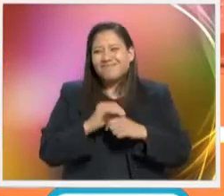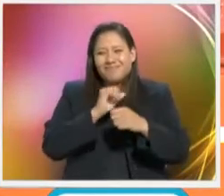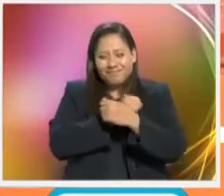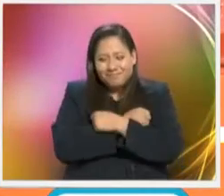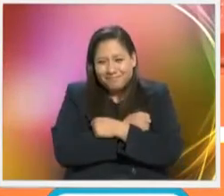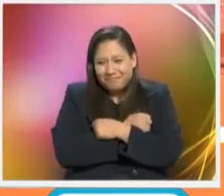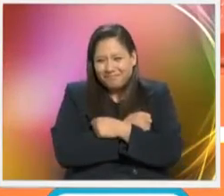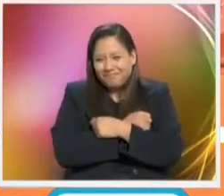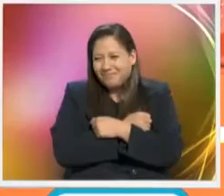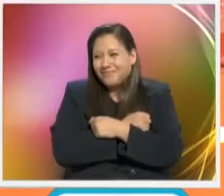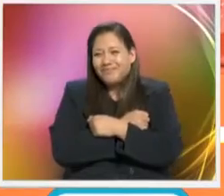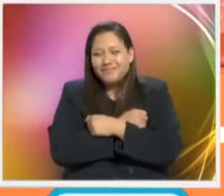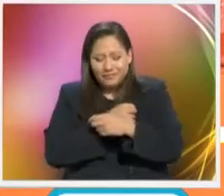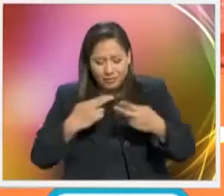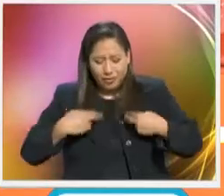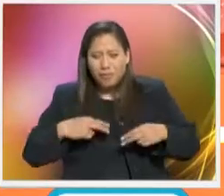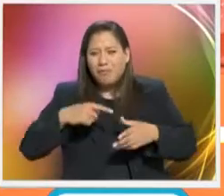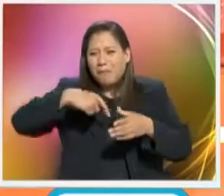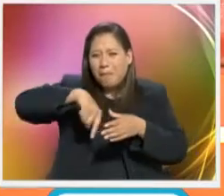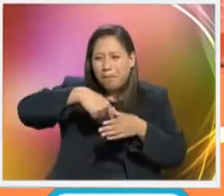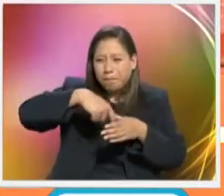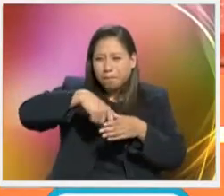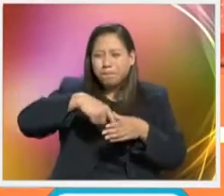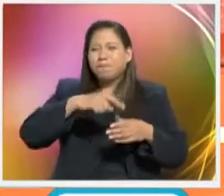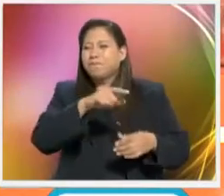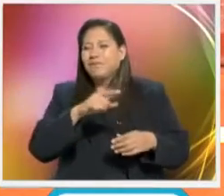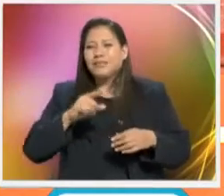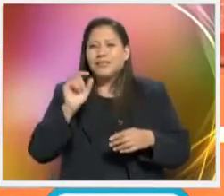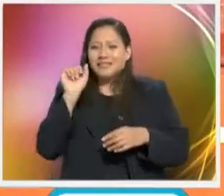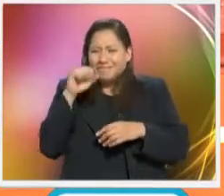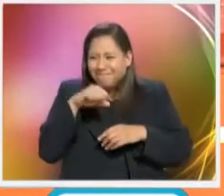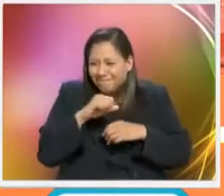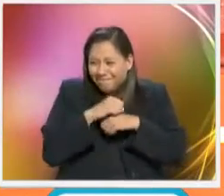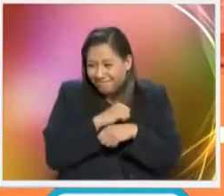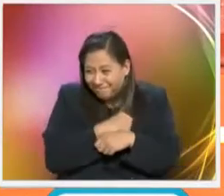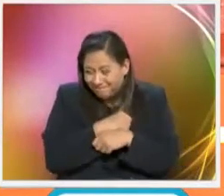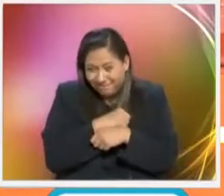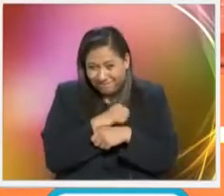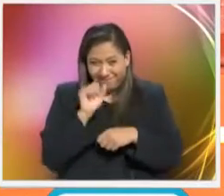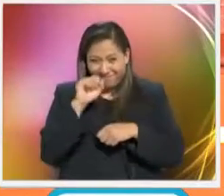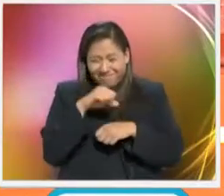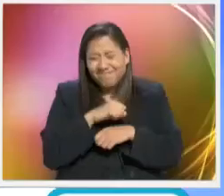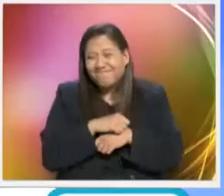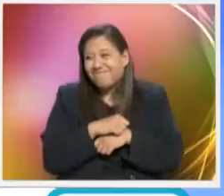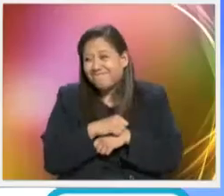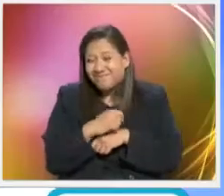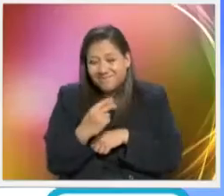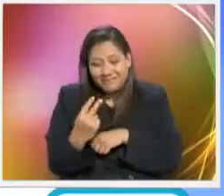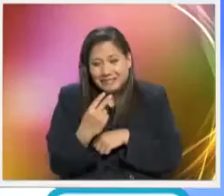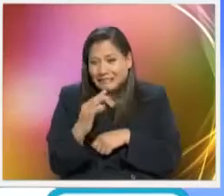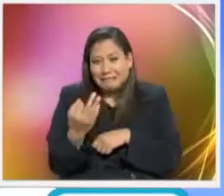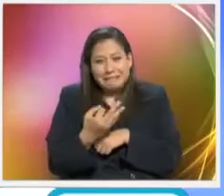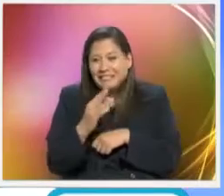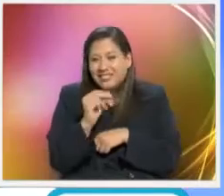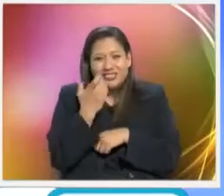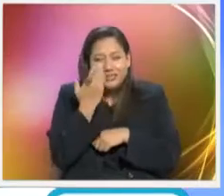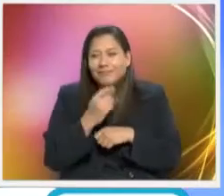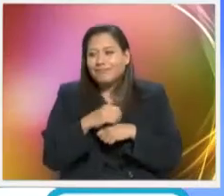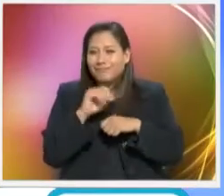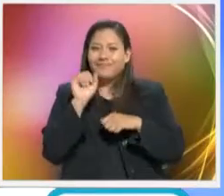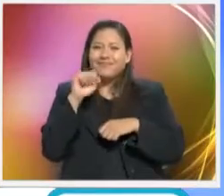¿no? Y visten de cierta manera, ahí se encorvan, no tienen... La disposición es siempre tal